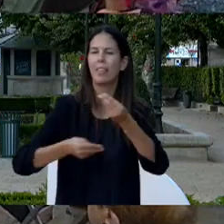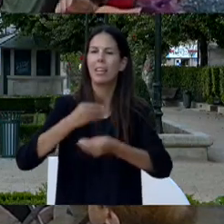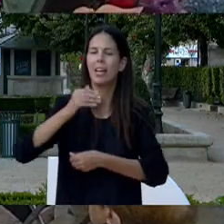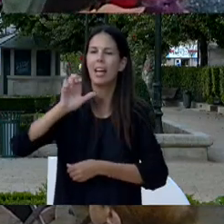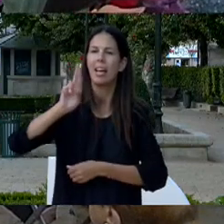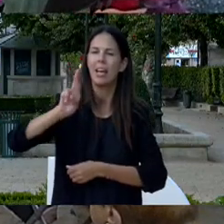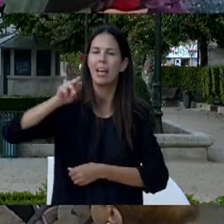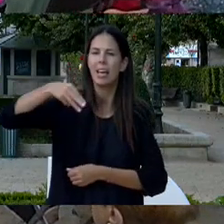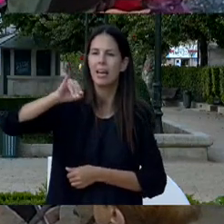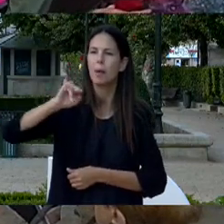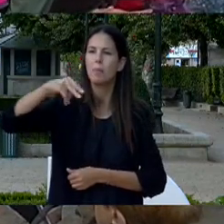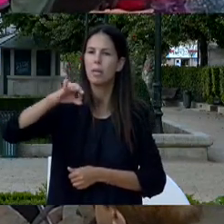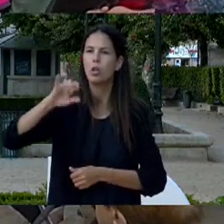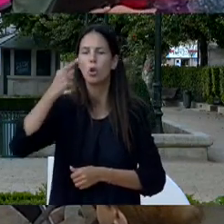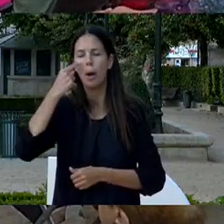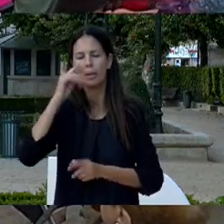a ver se o topo por aquí.